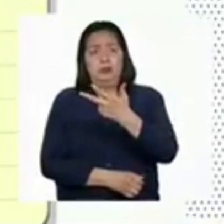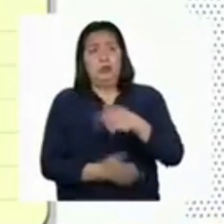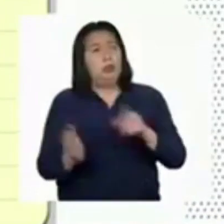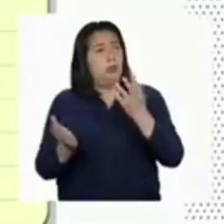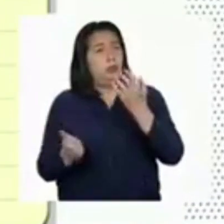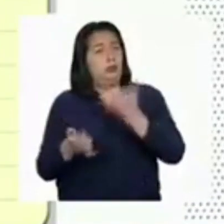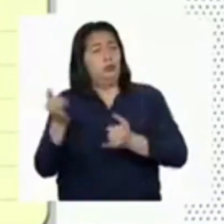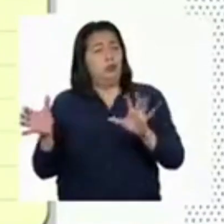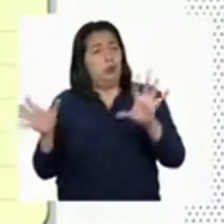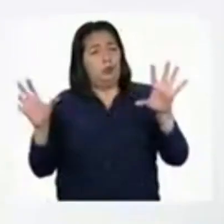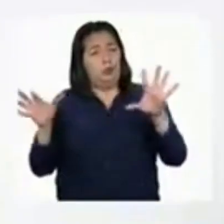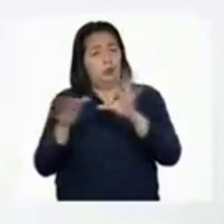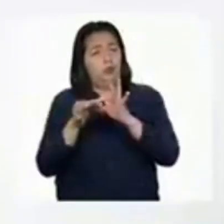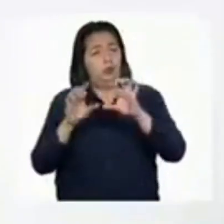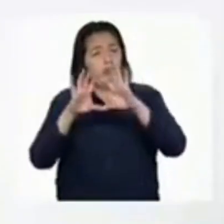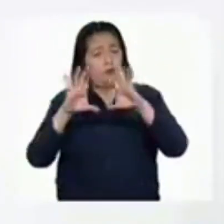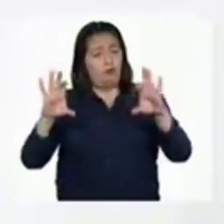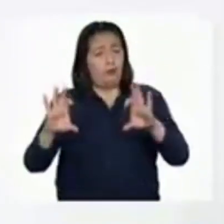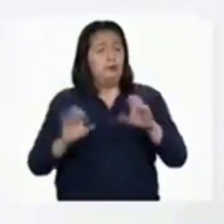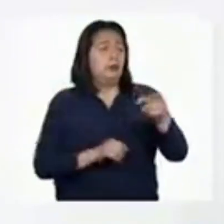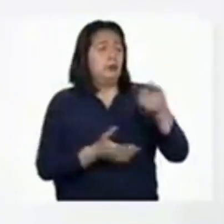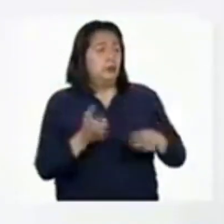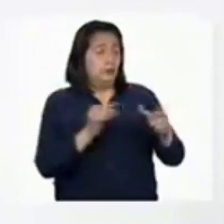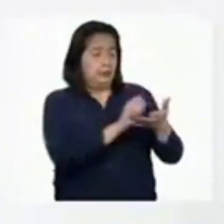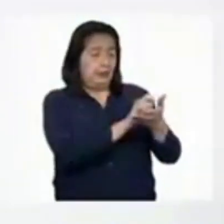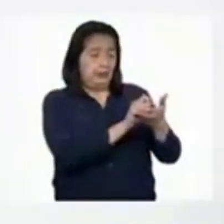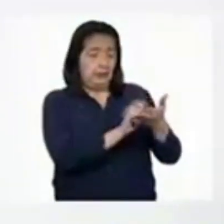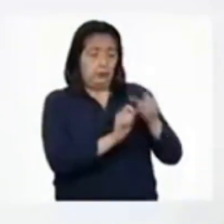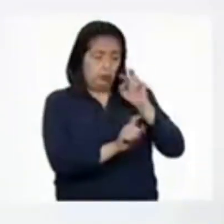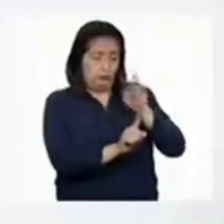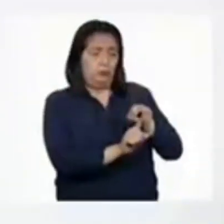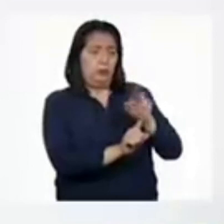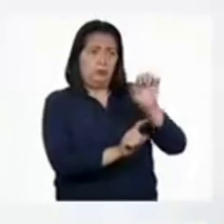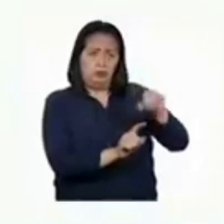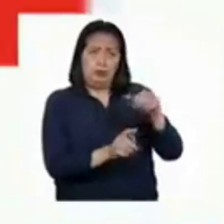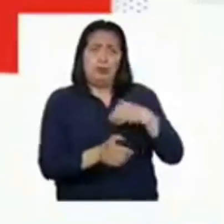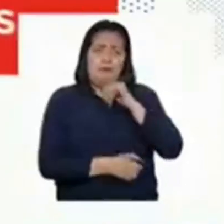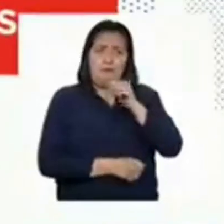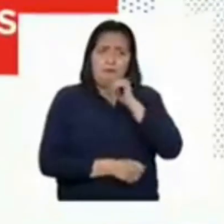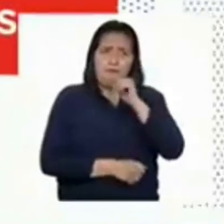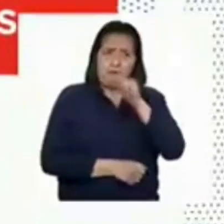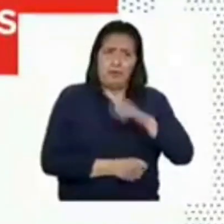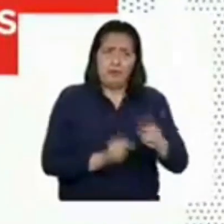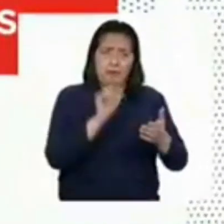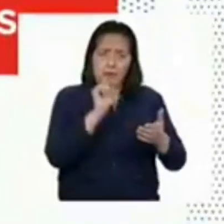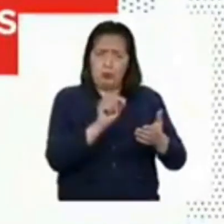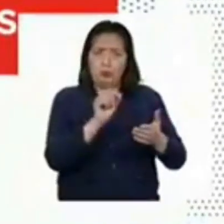unir todas en un párrafo. Si al escribir el borrador te das cuenta de que hace falta signos